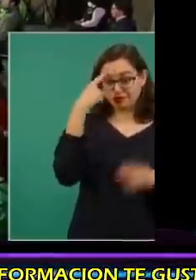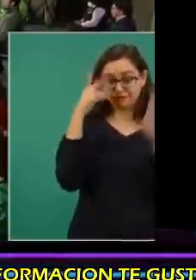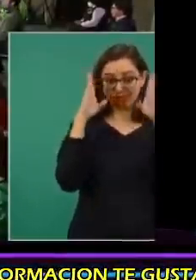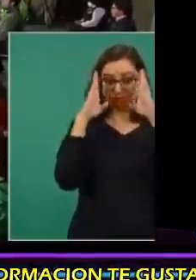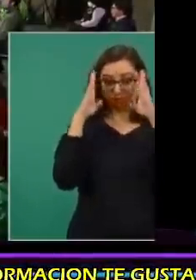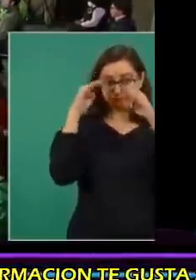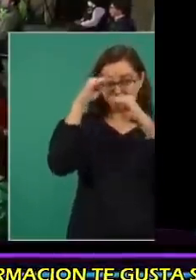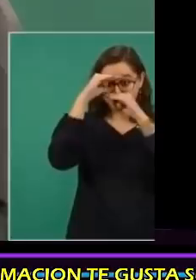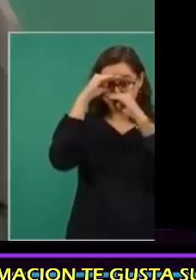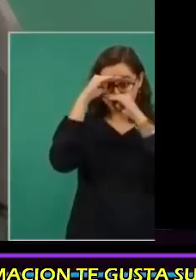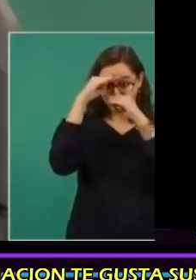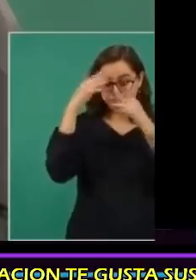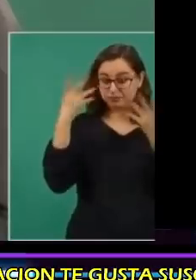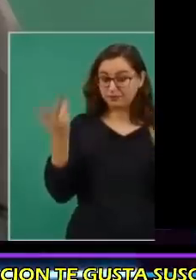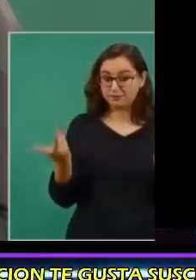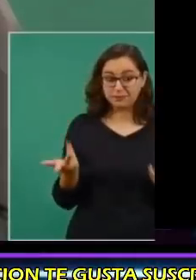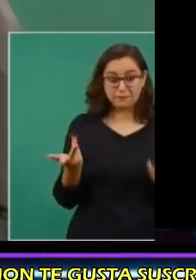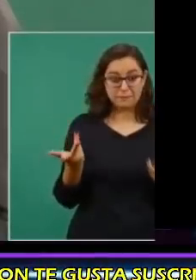ultraconservador